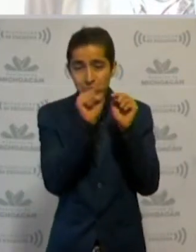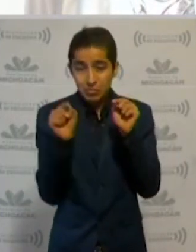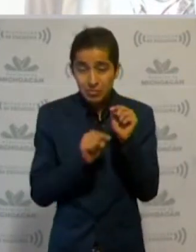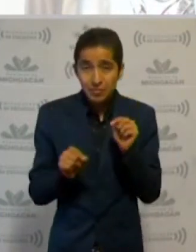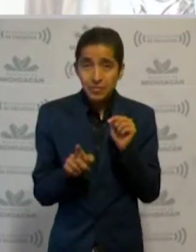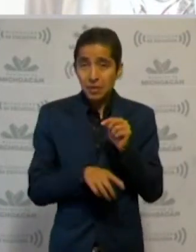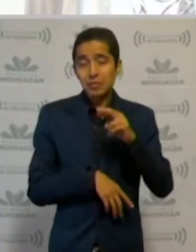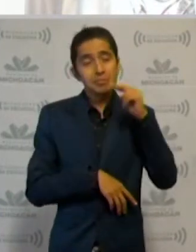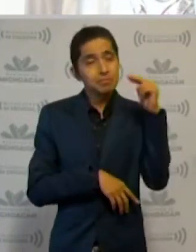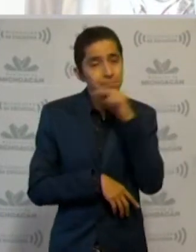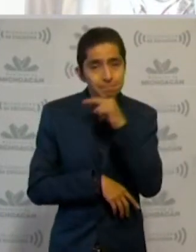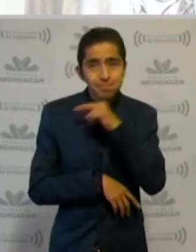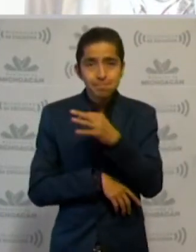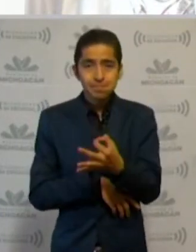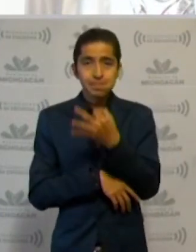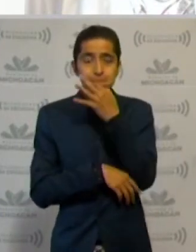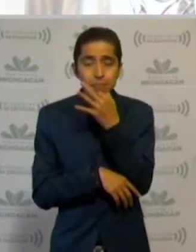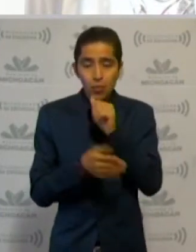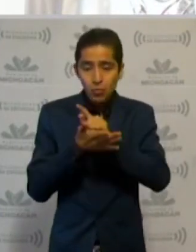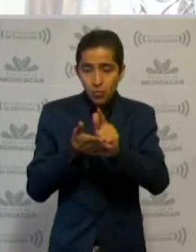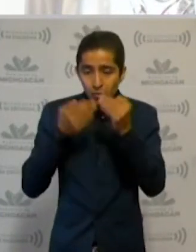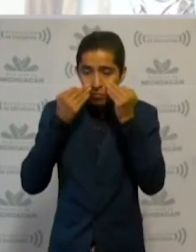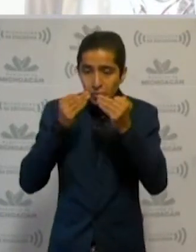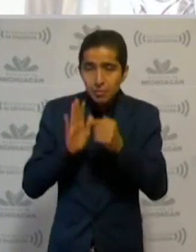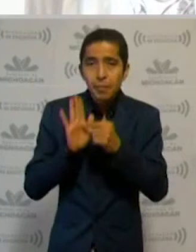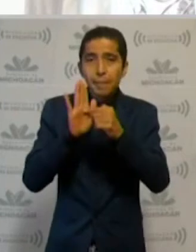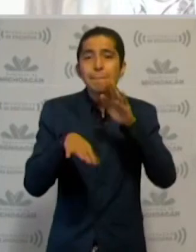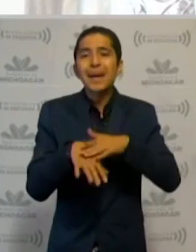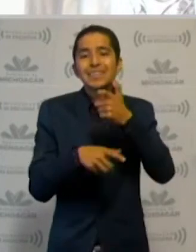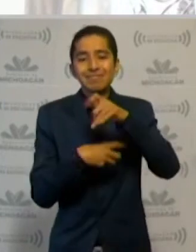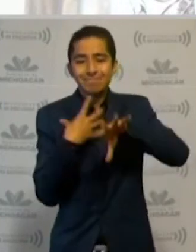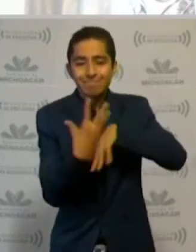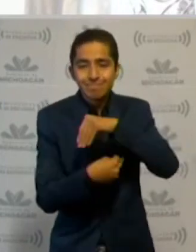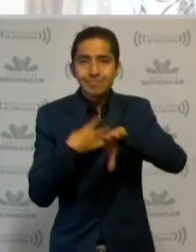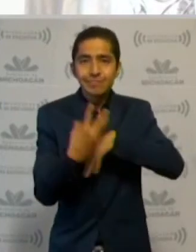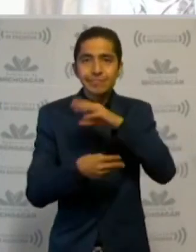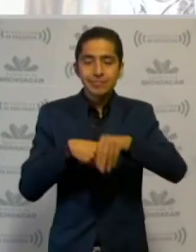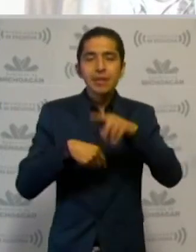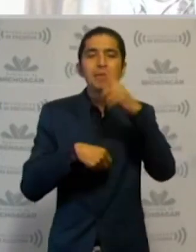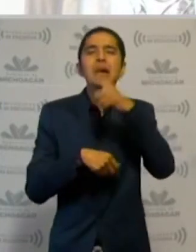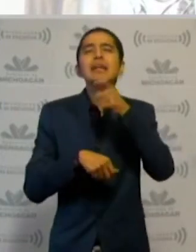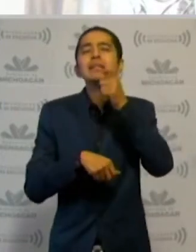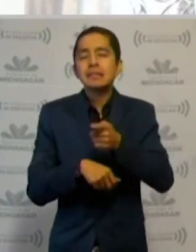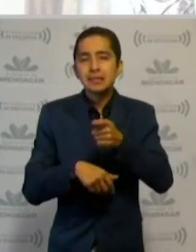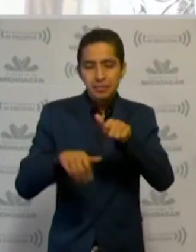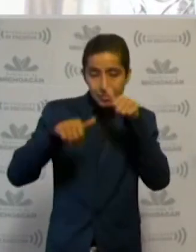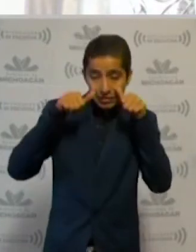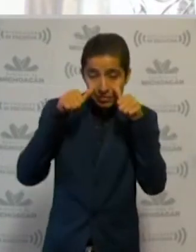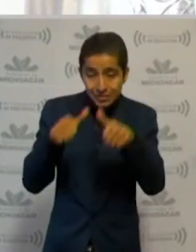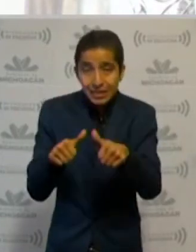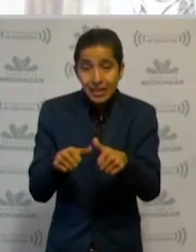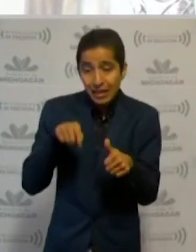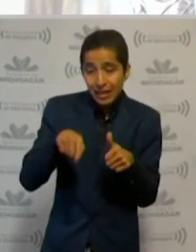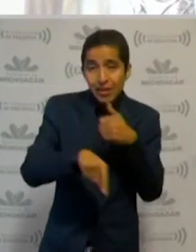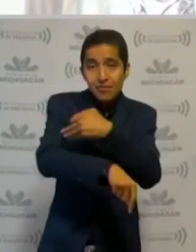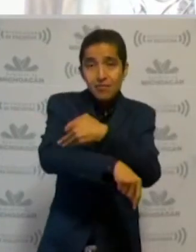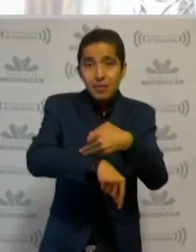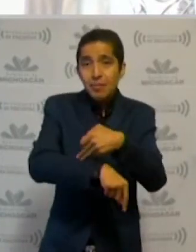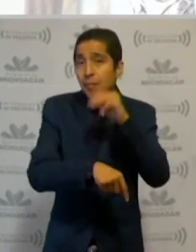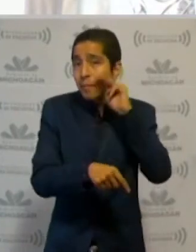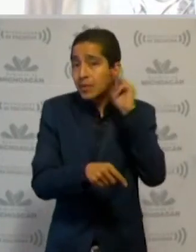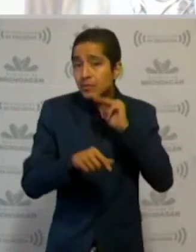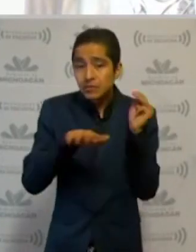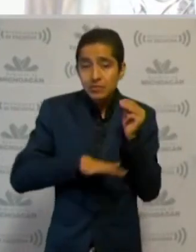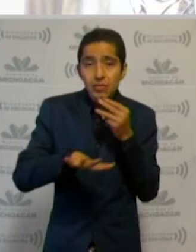forma inmediata y transparente más dinero y recursos para la atención de las familias michoacanas